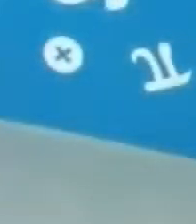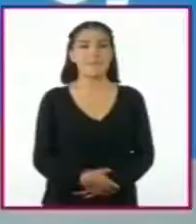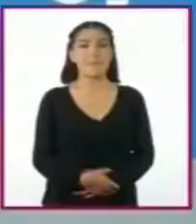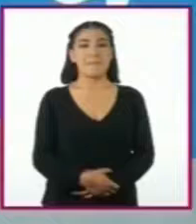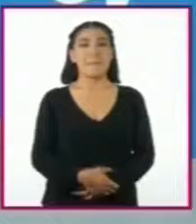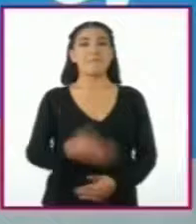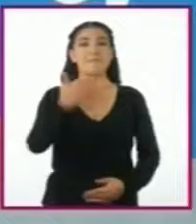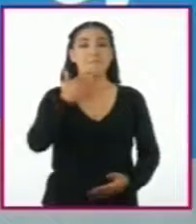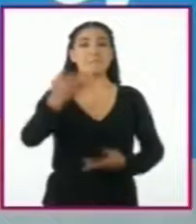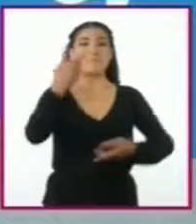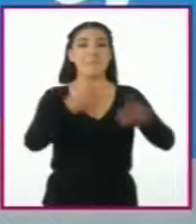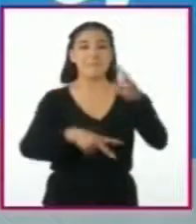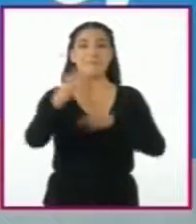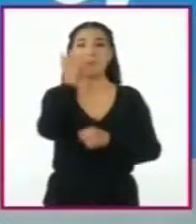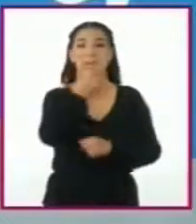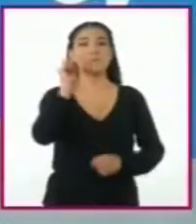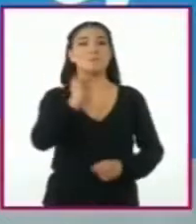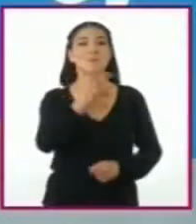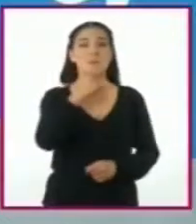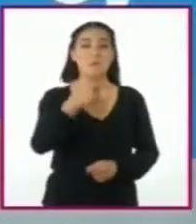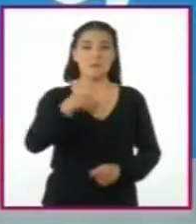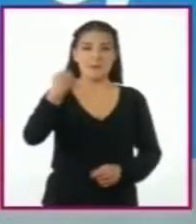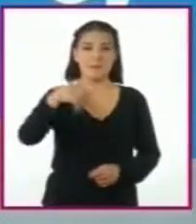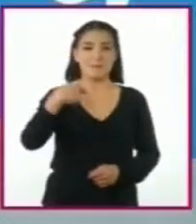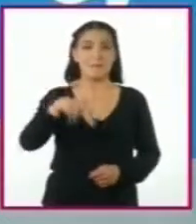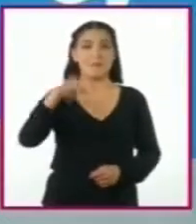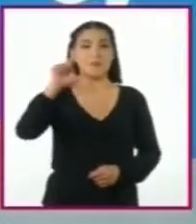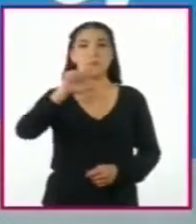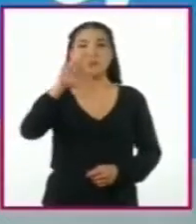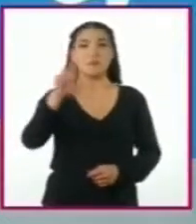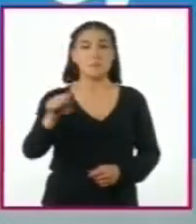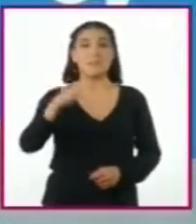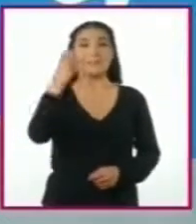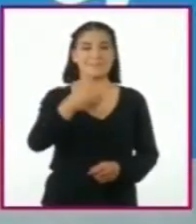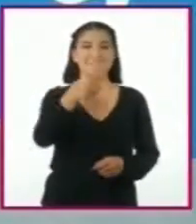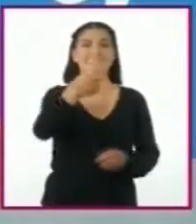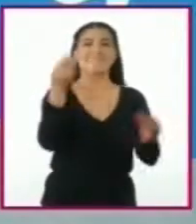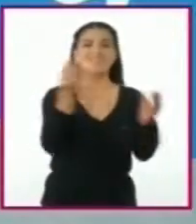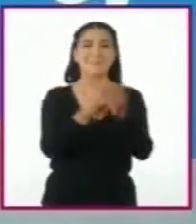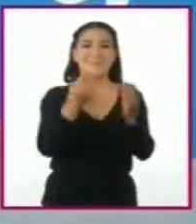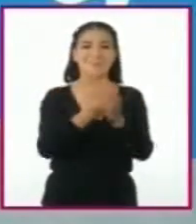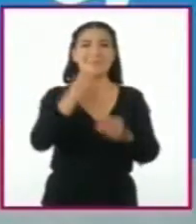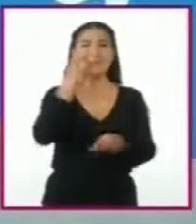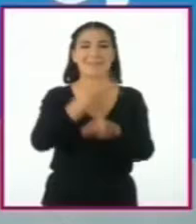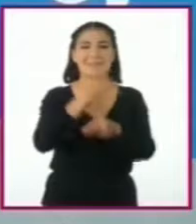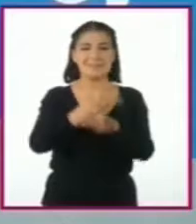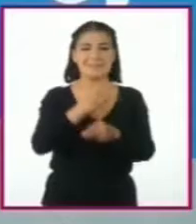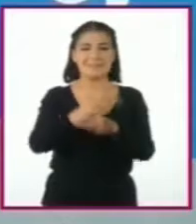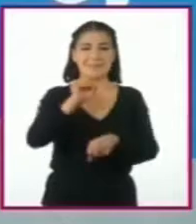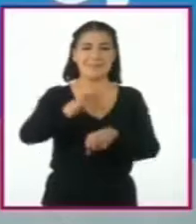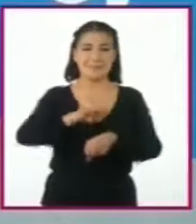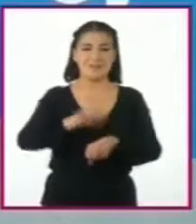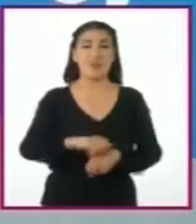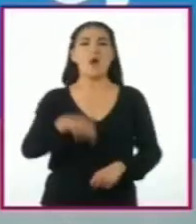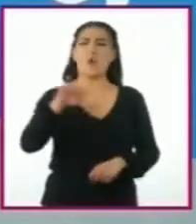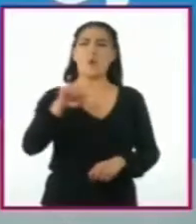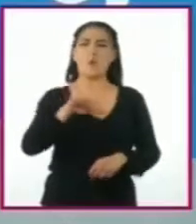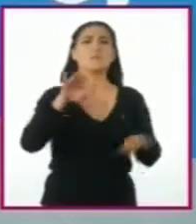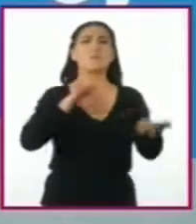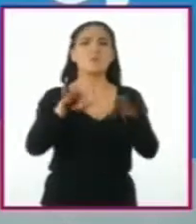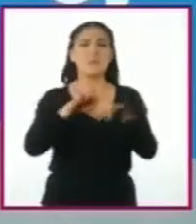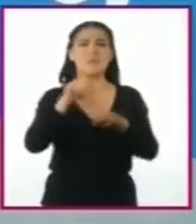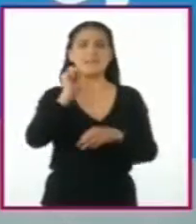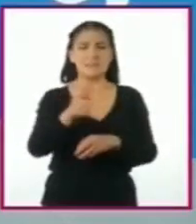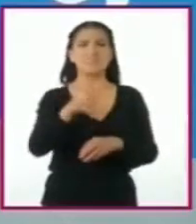Bienvenidas y bienvenidos. Soy la maestra Luz Calderón y esta es su clase de matemáticas de tercer grado. Hoy trabajaremos con la resolución